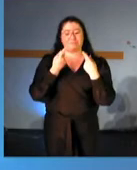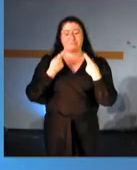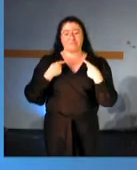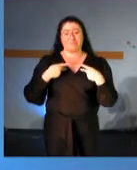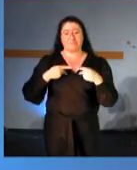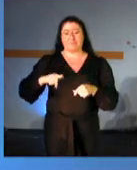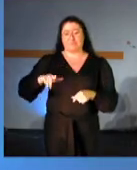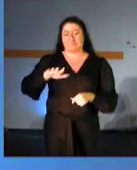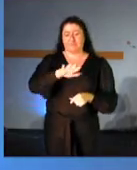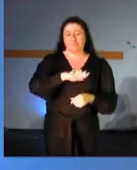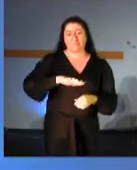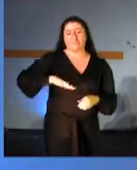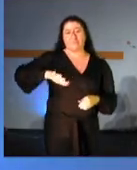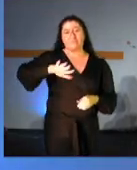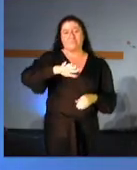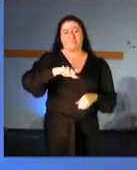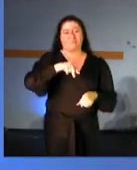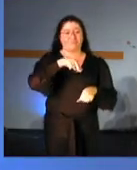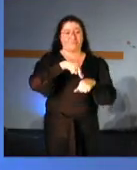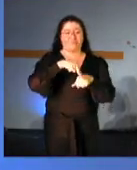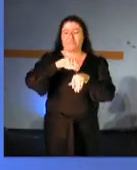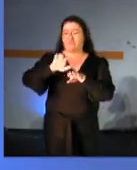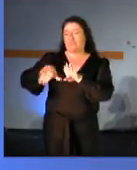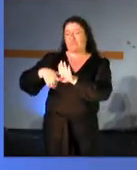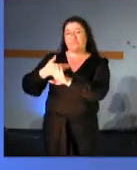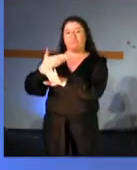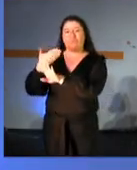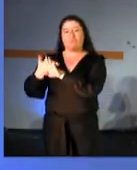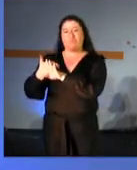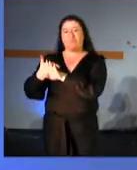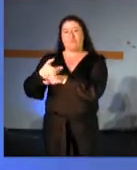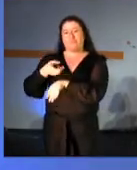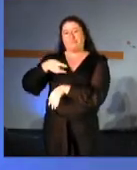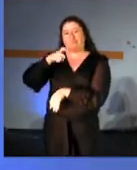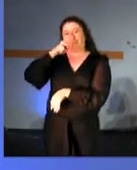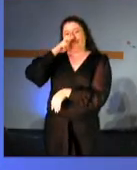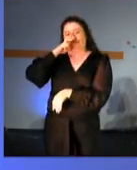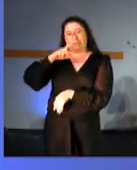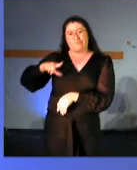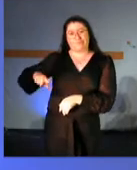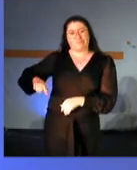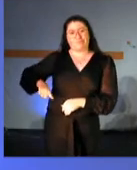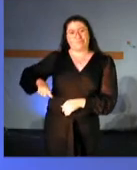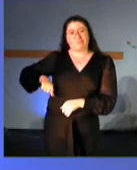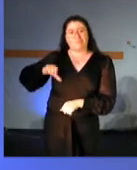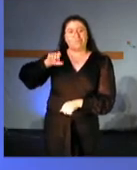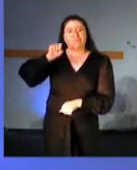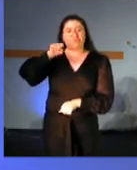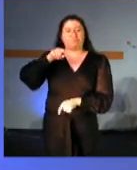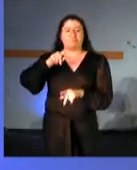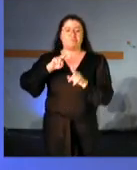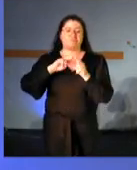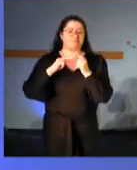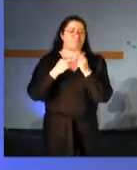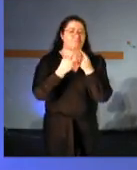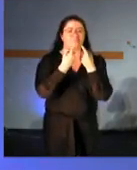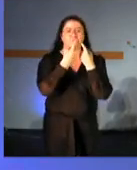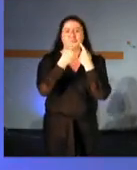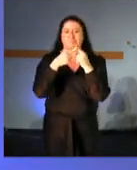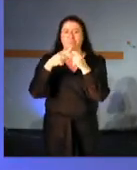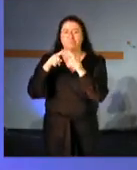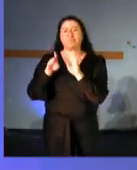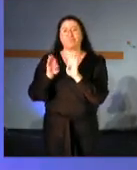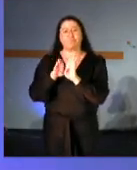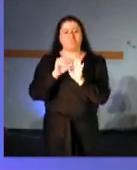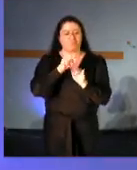de todo un pueblo contra la guardia y contra la dictadura, bajo distintas modalidades, no solo bajo